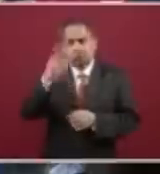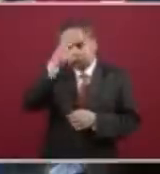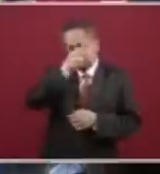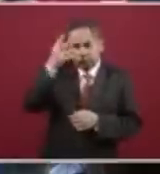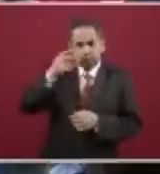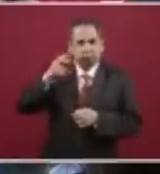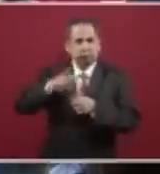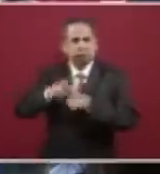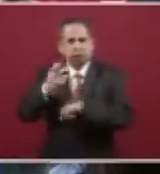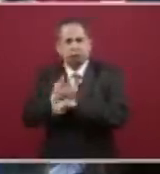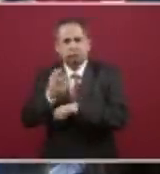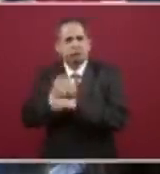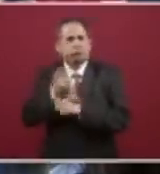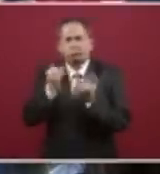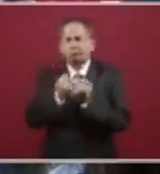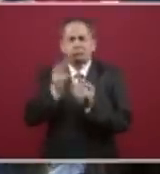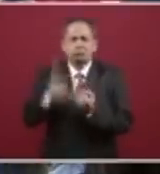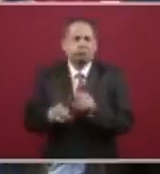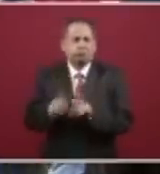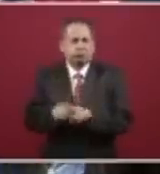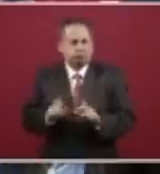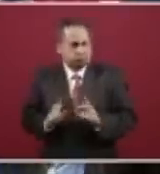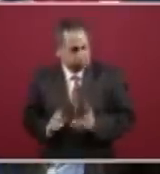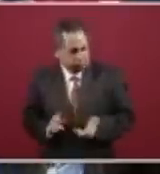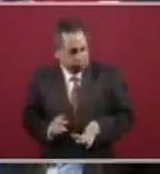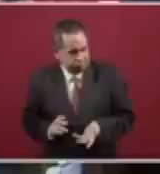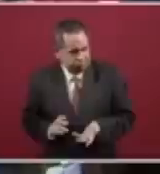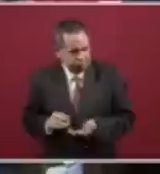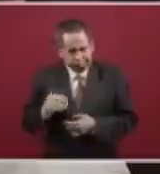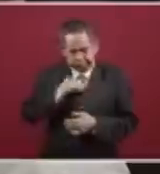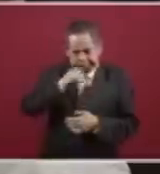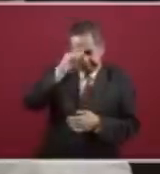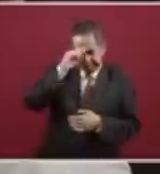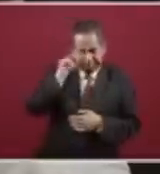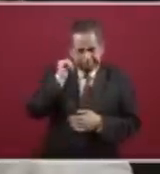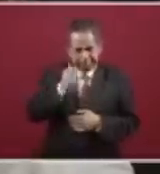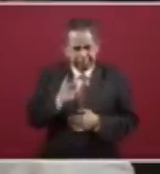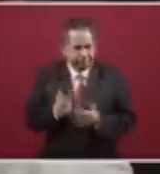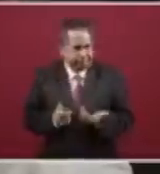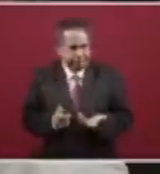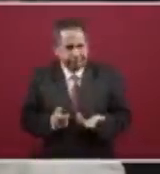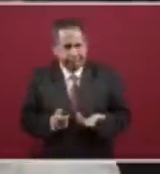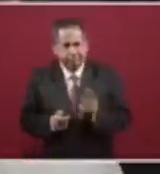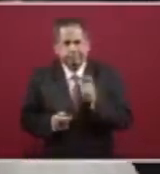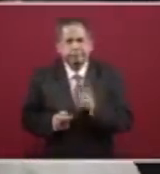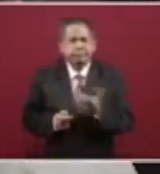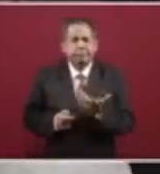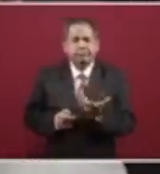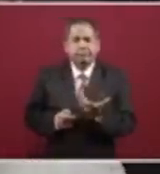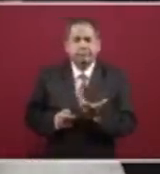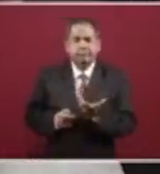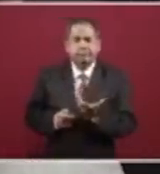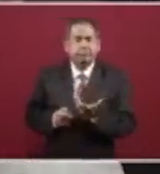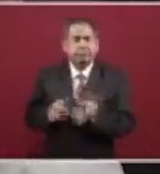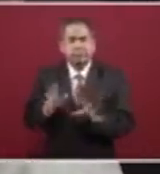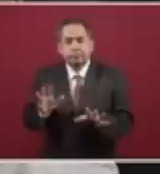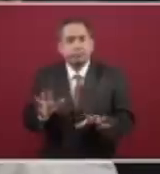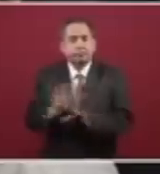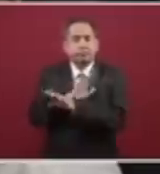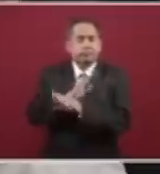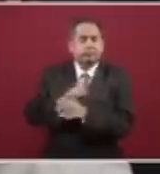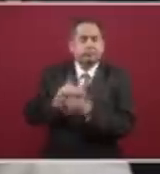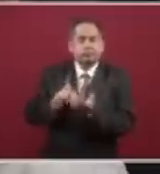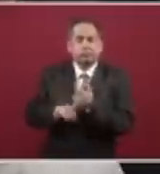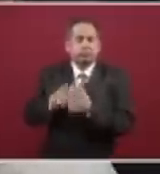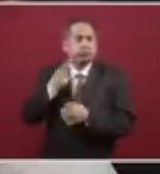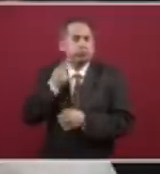año en eeuu esto no implica de alguna manera un un cambio dentro de la